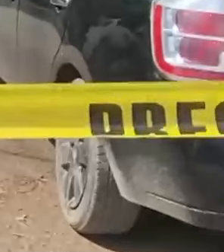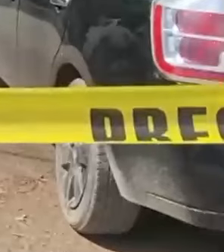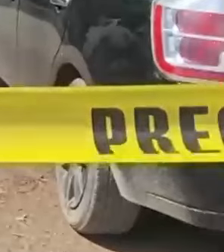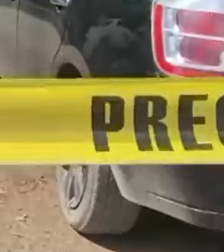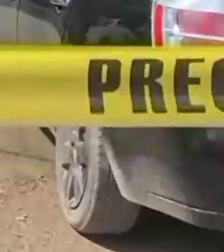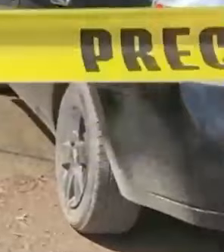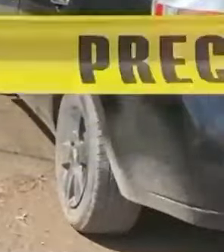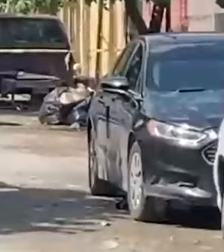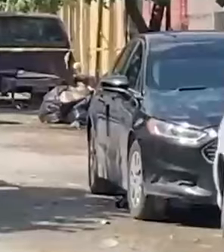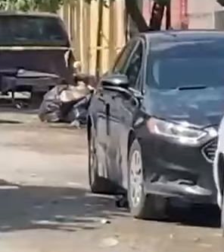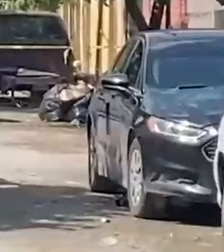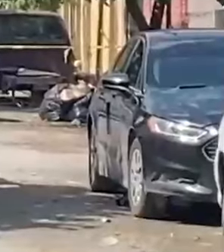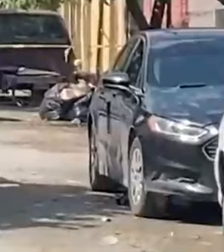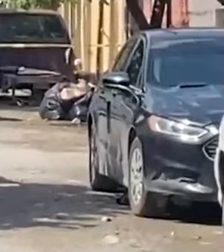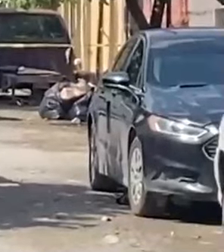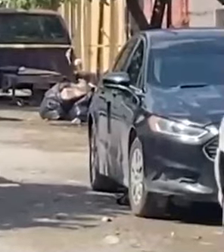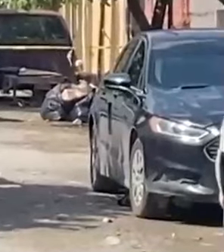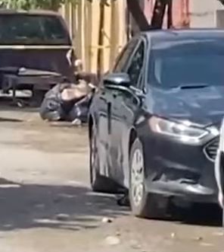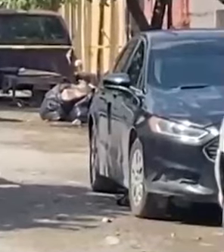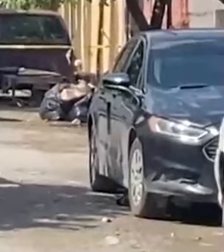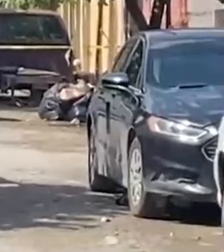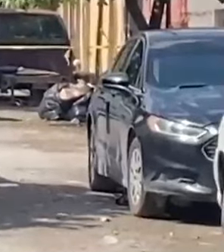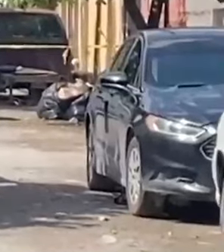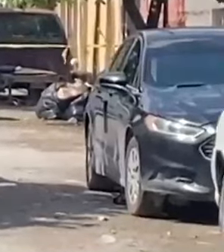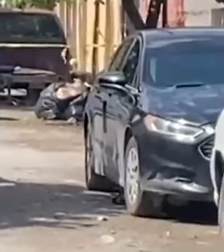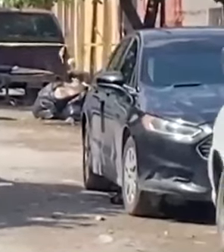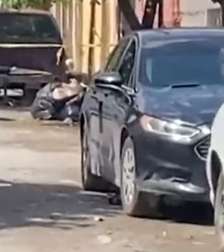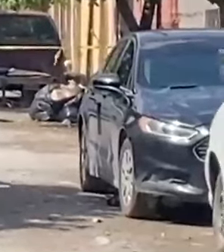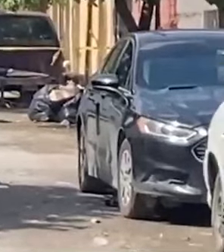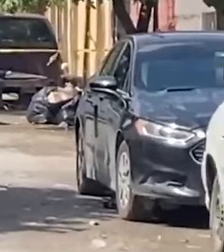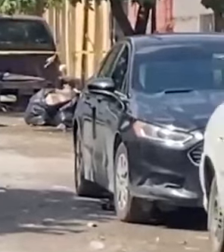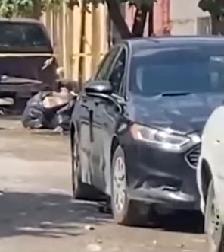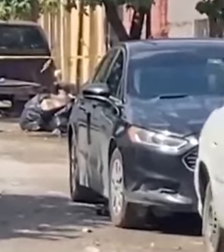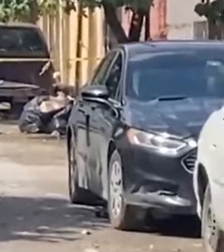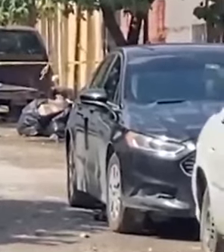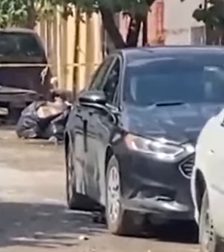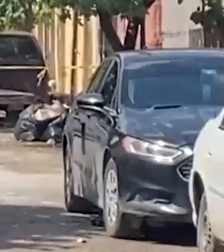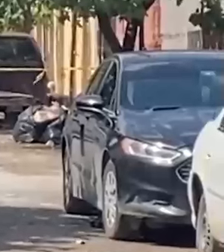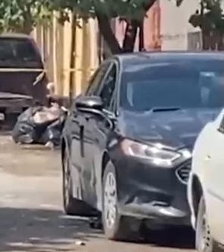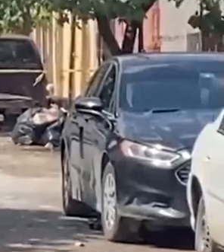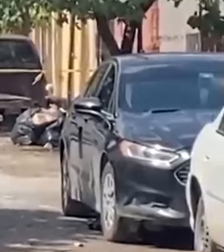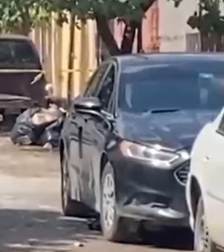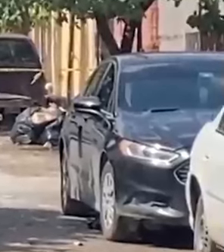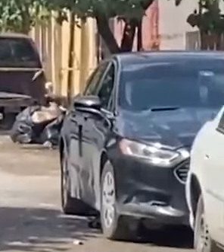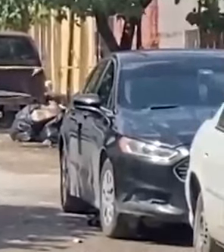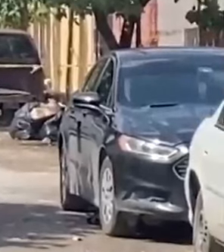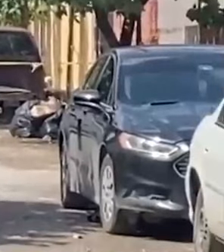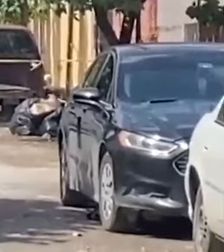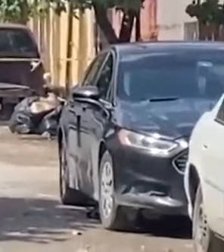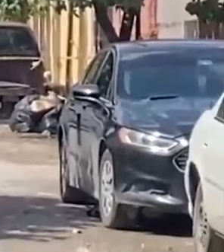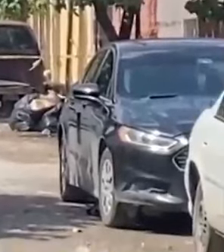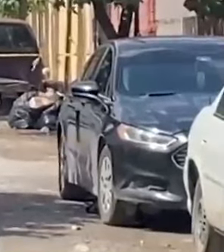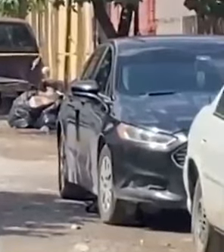el respeto a la libertad de prensa. Y es que tan solo en lo que va de este año, 12 periodistas han sido asesinados en el país y más de 30